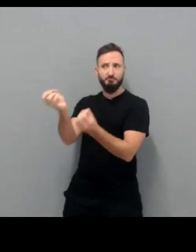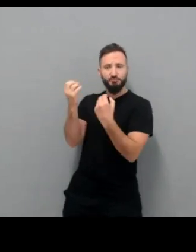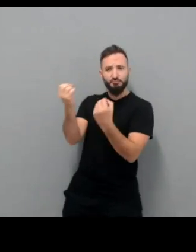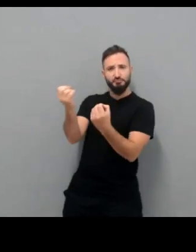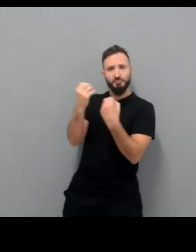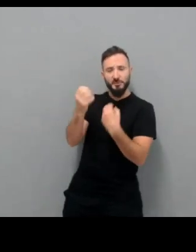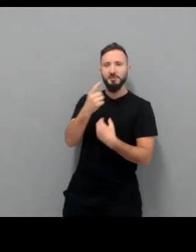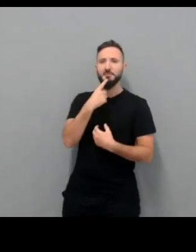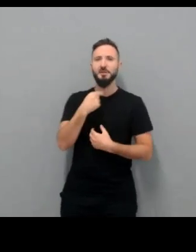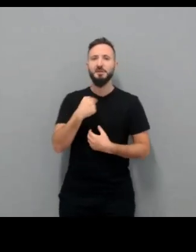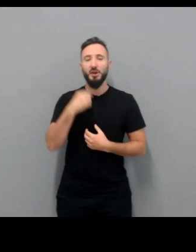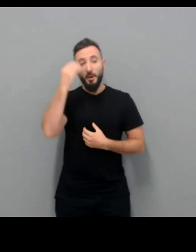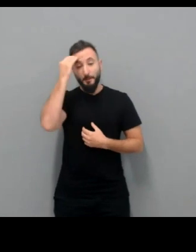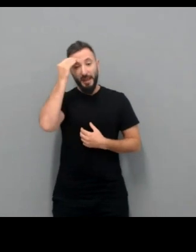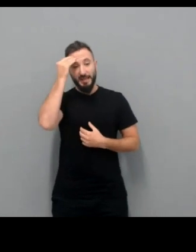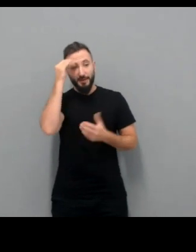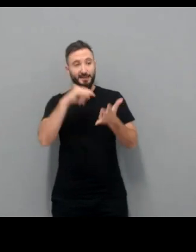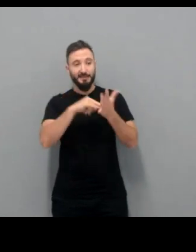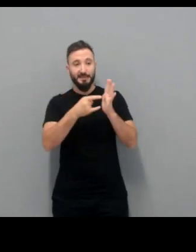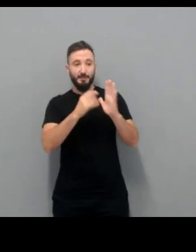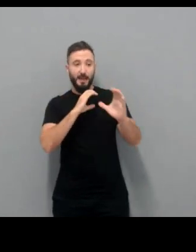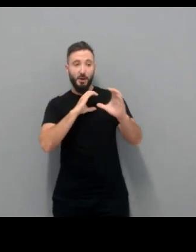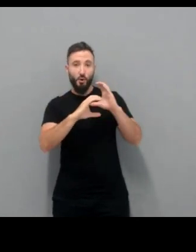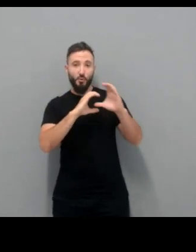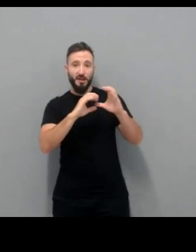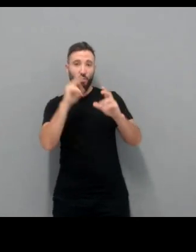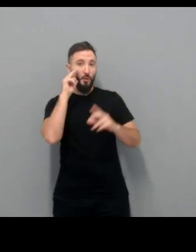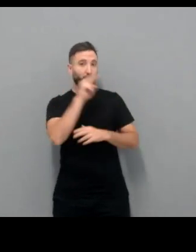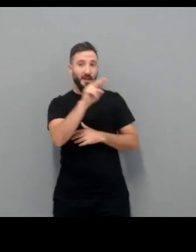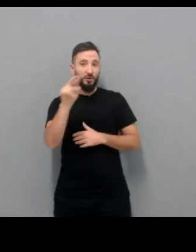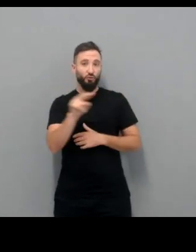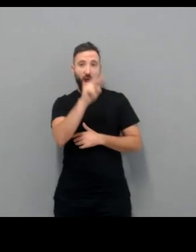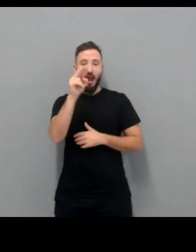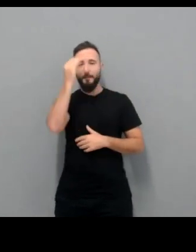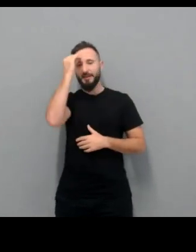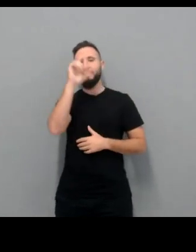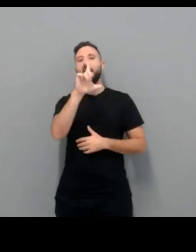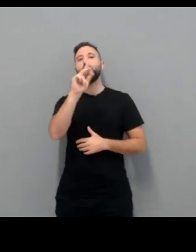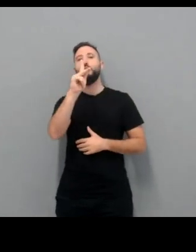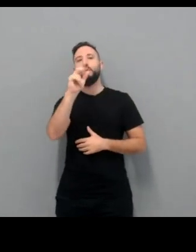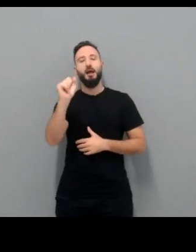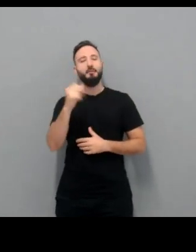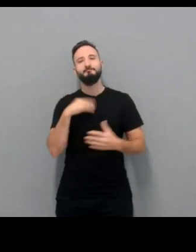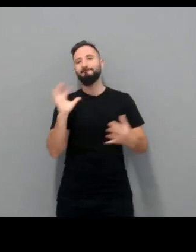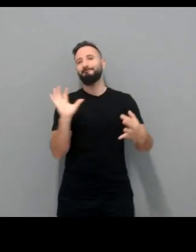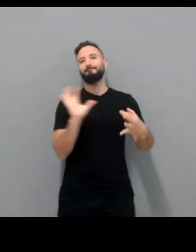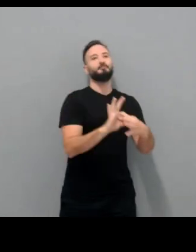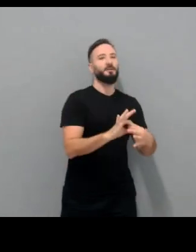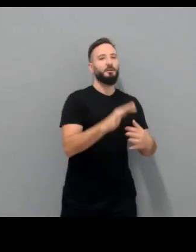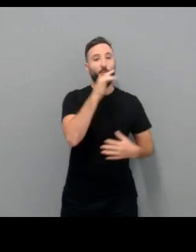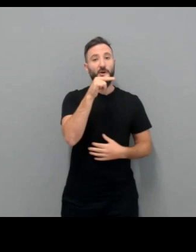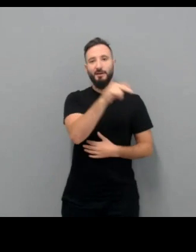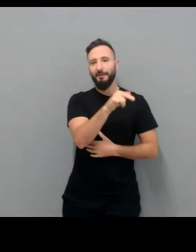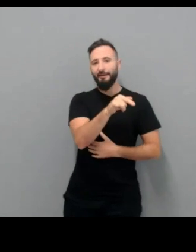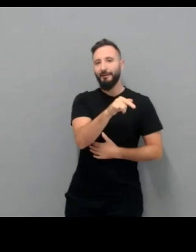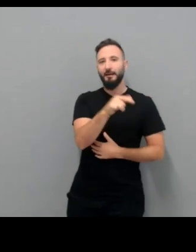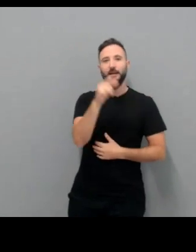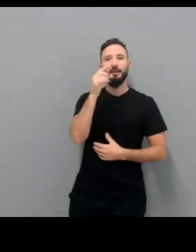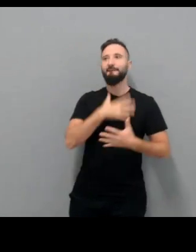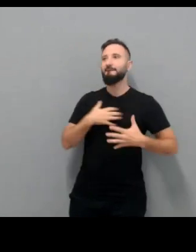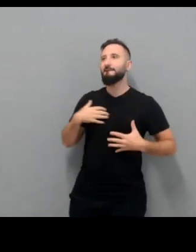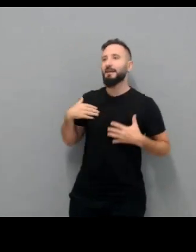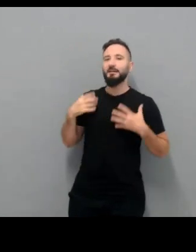que consideraban que este sistema de comunicación era apto para Luca, que veían que Luca tenía muchas ganas de